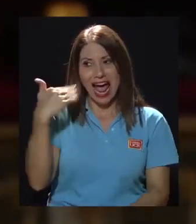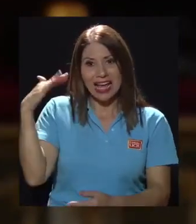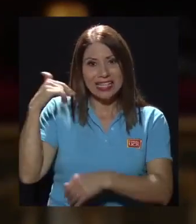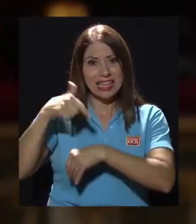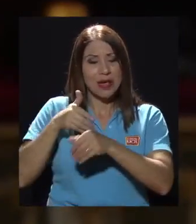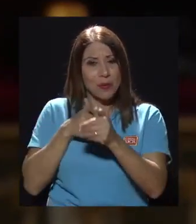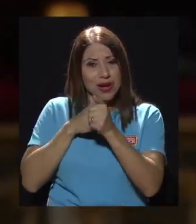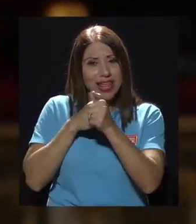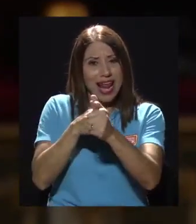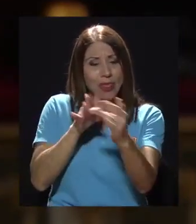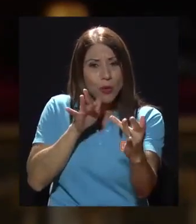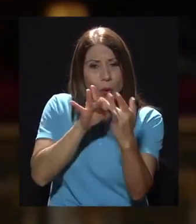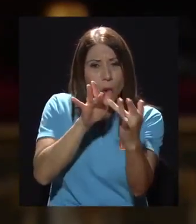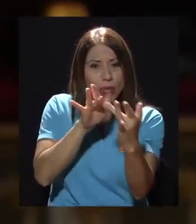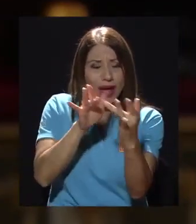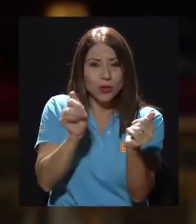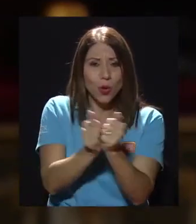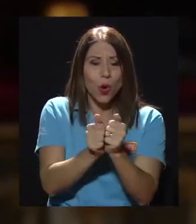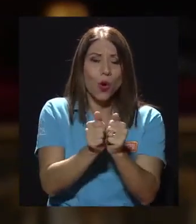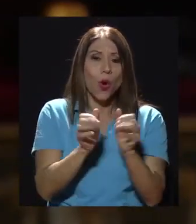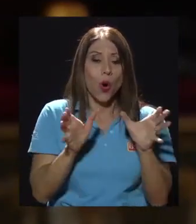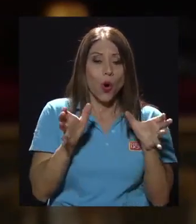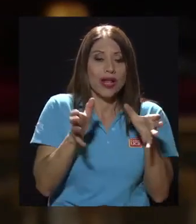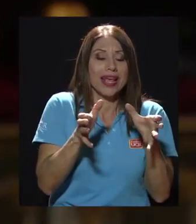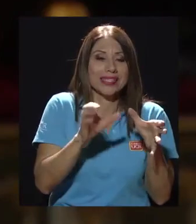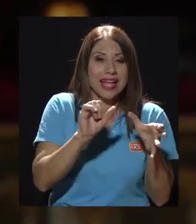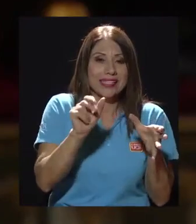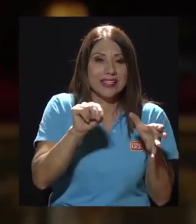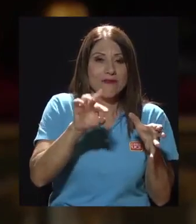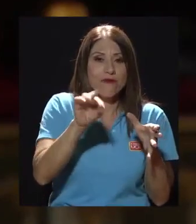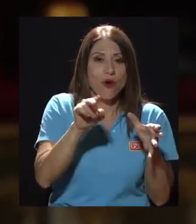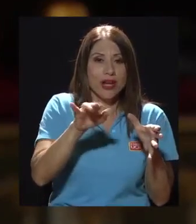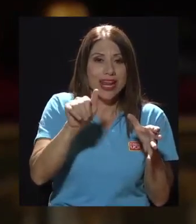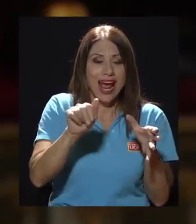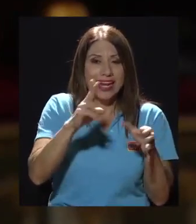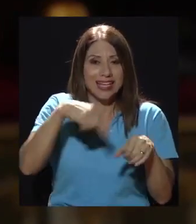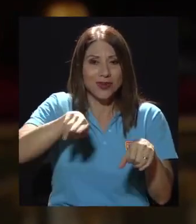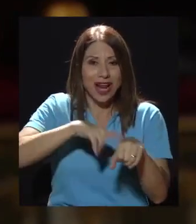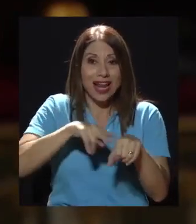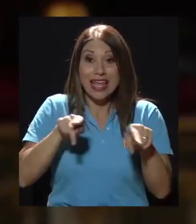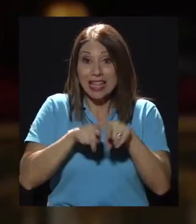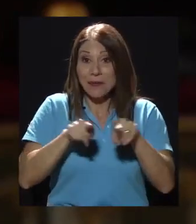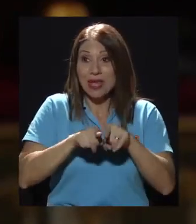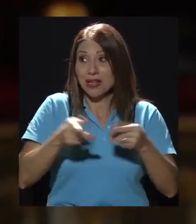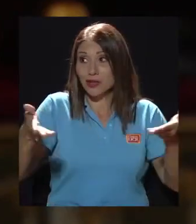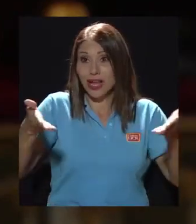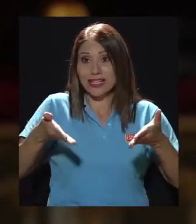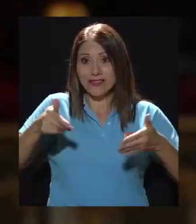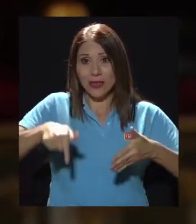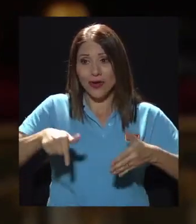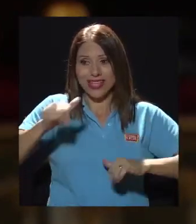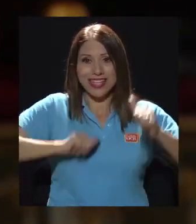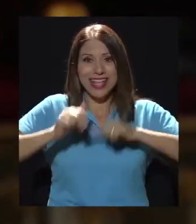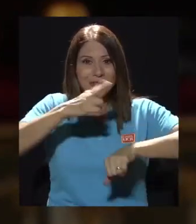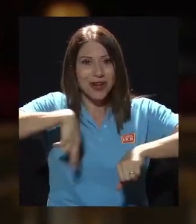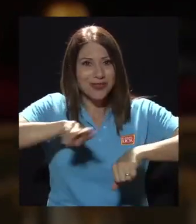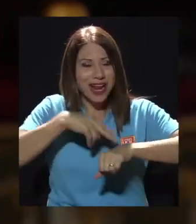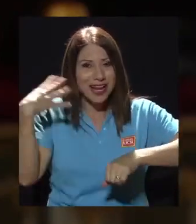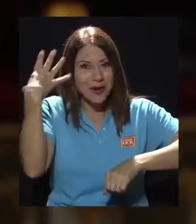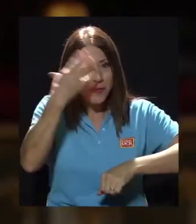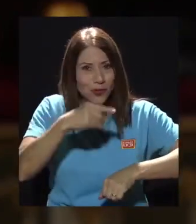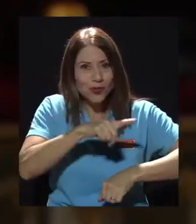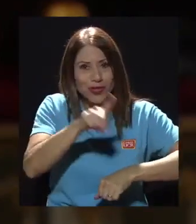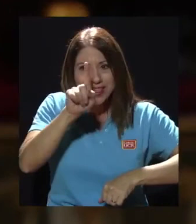contacto con la Orquesta Sinfónica Nacional, y por supuesto a quien nos ha recibido hoy, este teatro, el Teatro Nacional, un teatro hermoso que usted